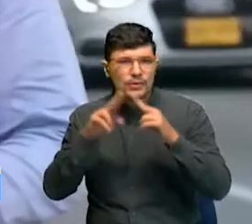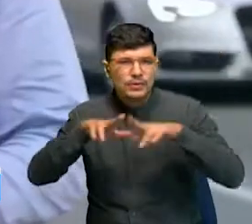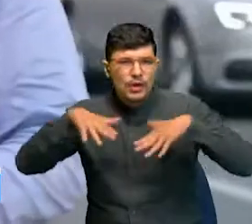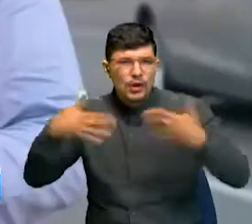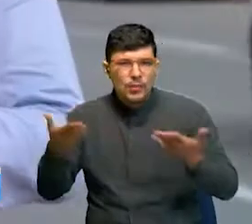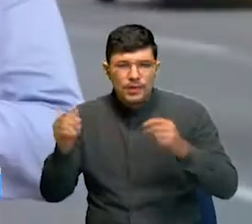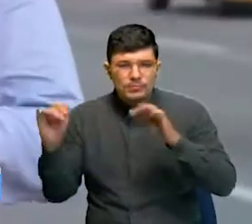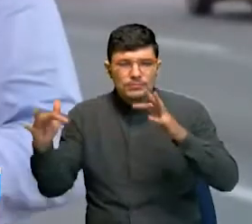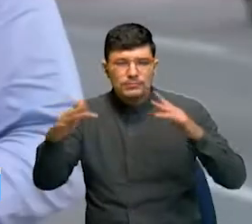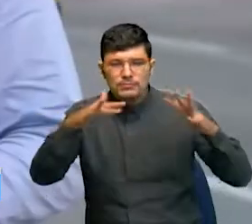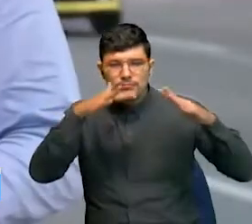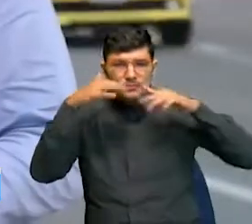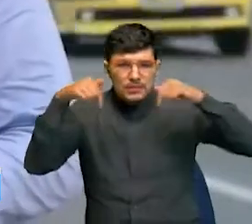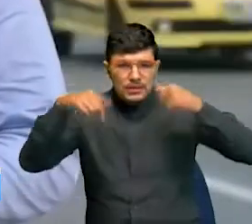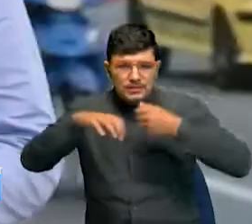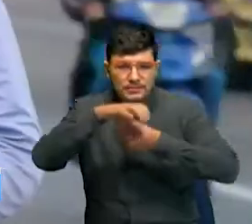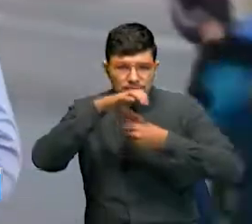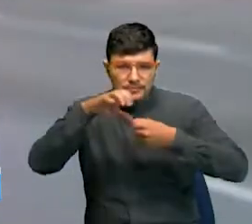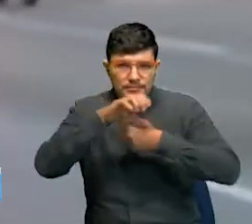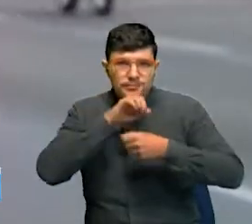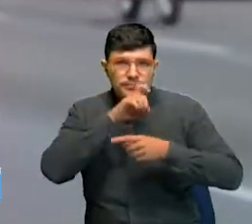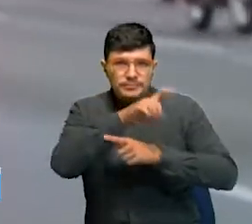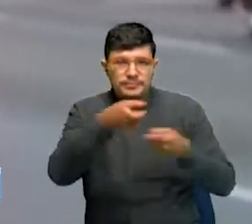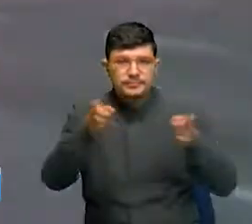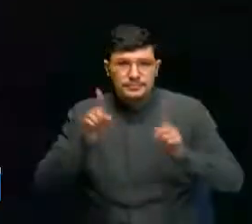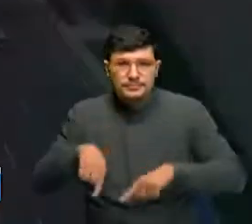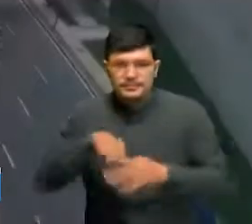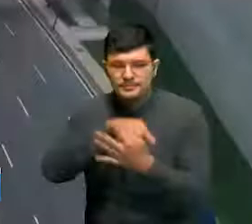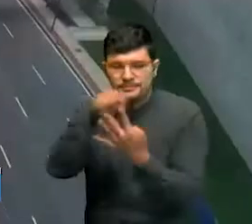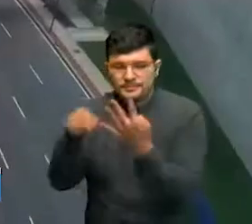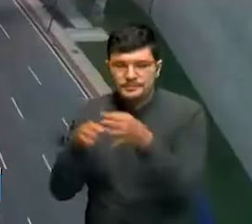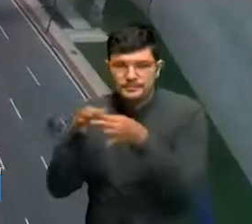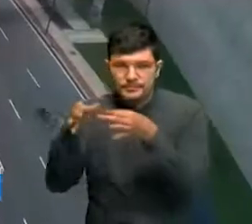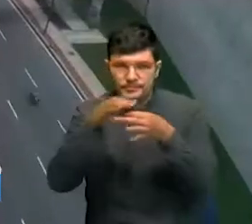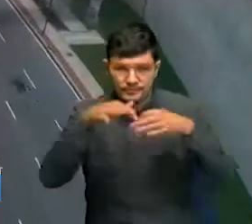que respiramos en Bucaramanga y su área metropolitana.